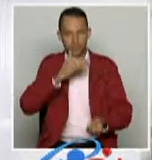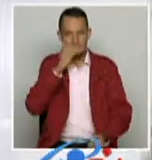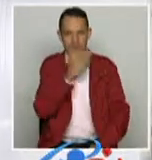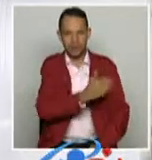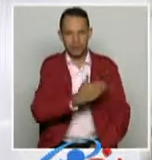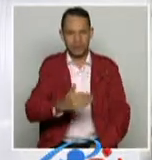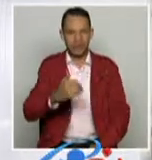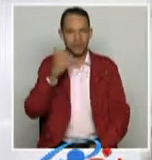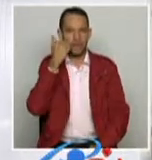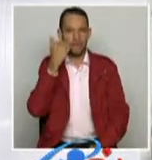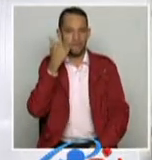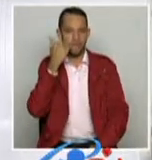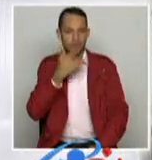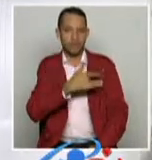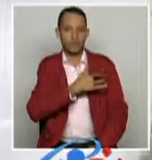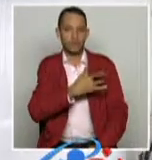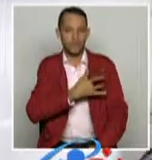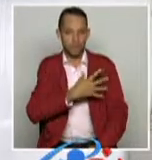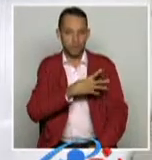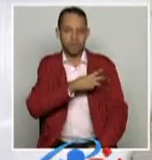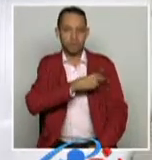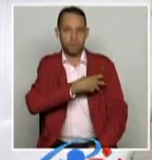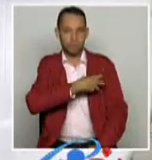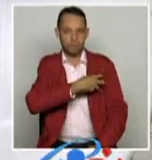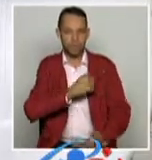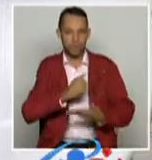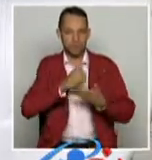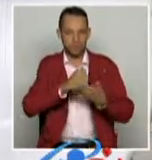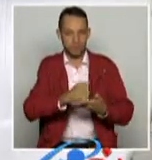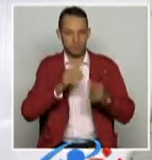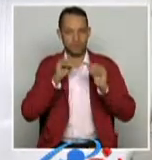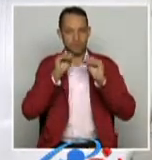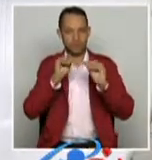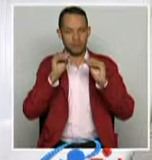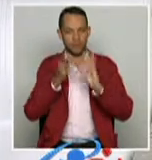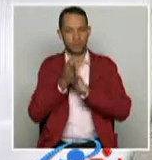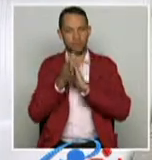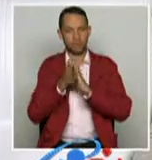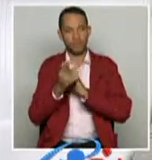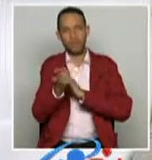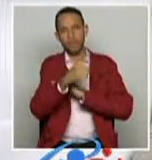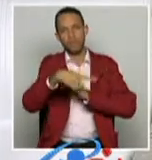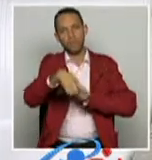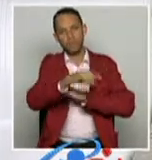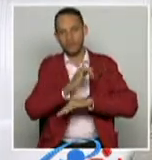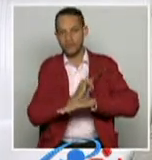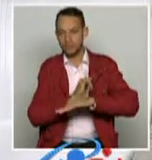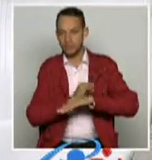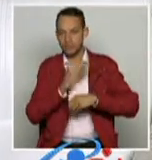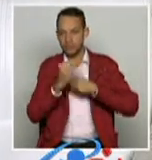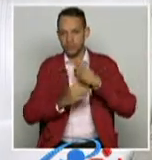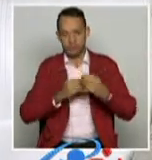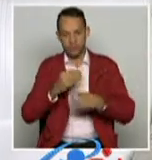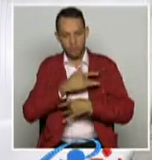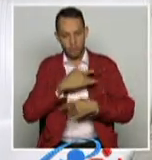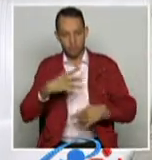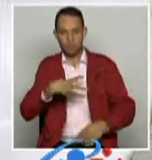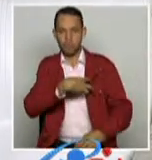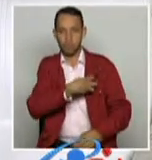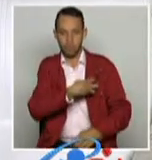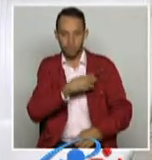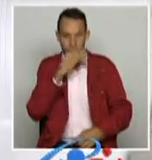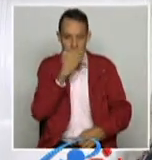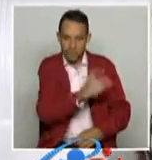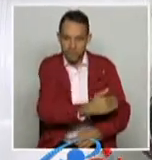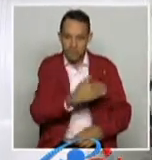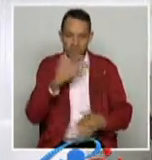estamos compitiendo con los noticieros que vean esto como una noticia, unas entidades que están pensando en la enfermedad cardiovascular de los